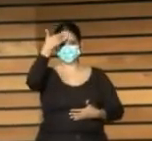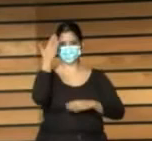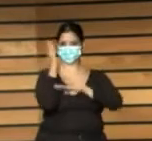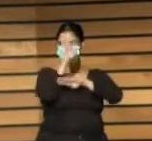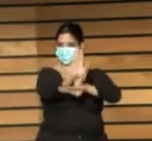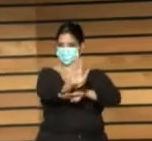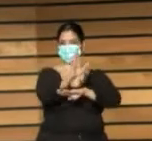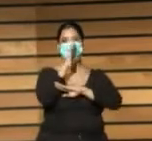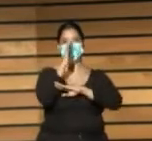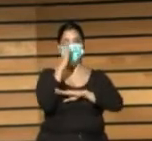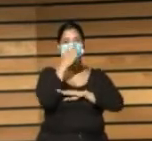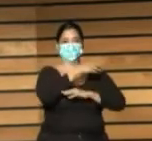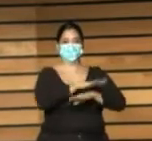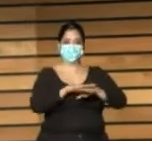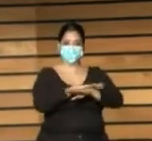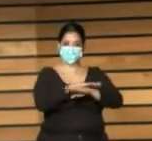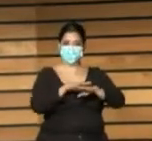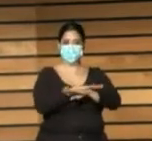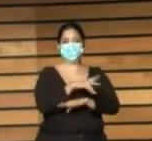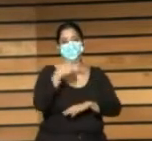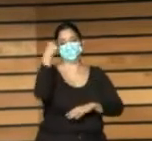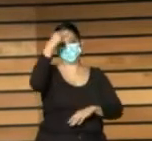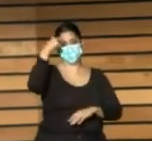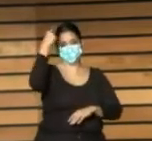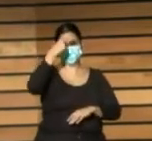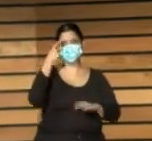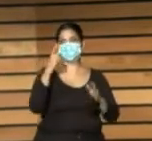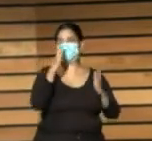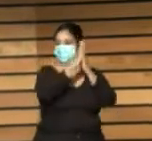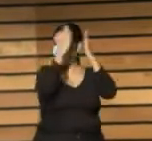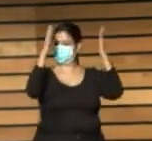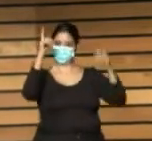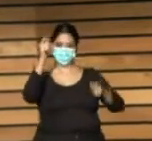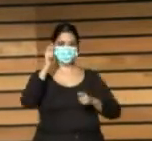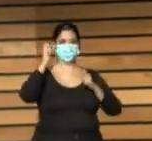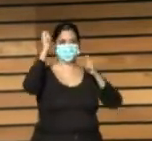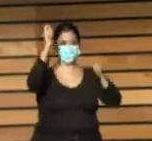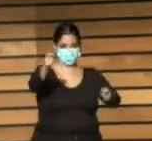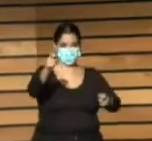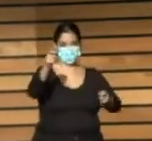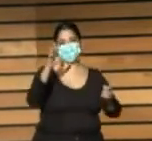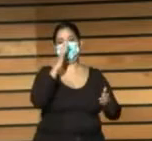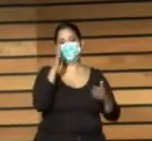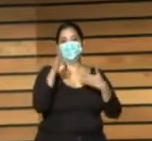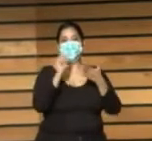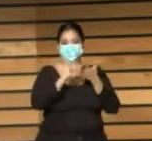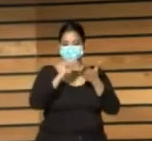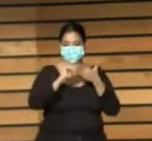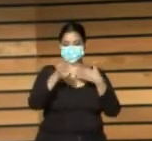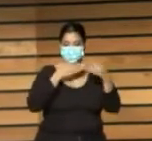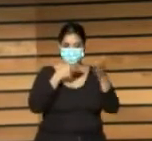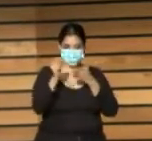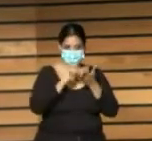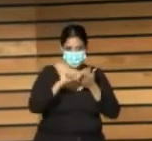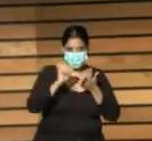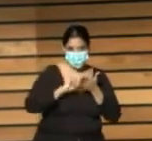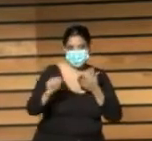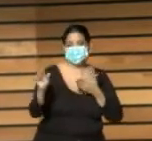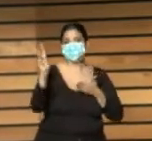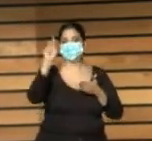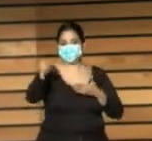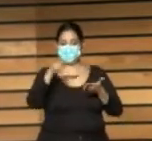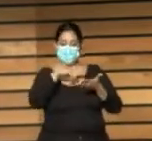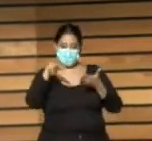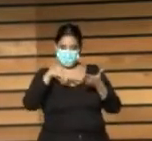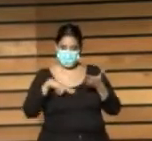el Ministerio de Cultura a las bibliotecas, como intermediarias entre los libros, los autores, los editores y los lectores y